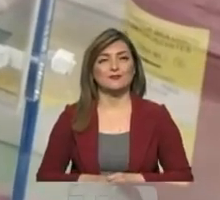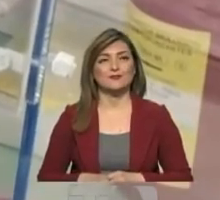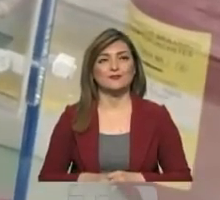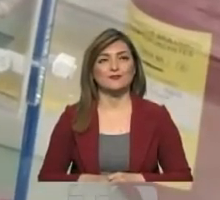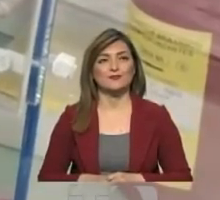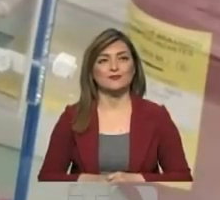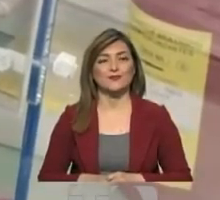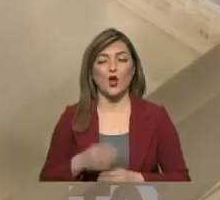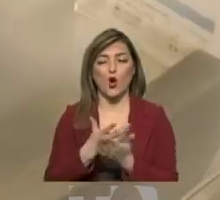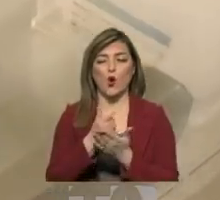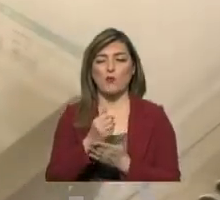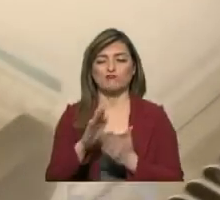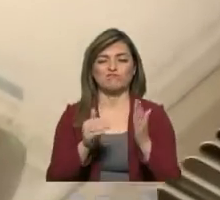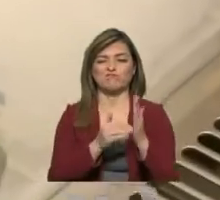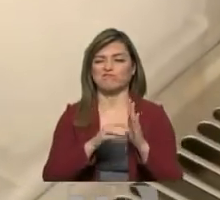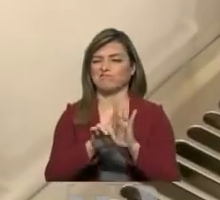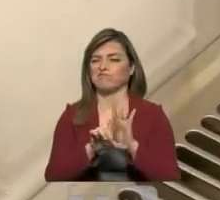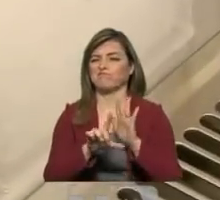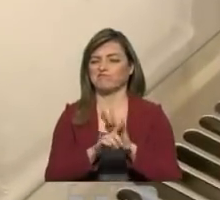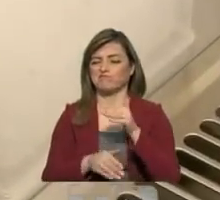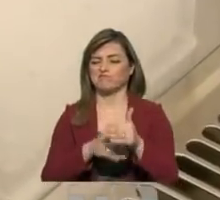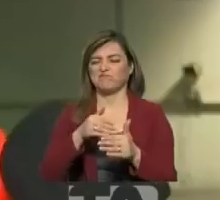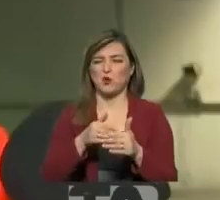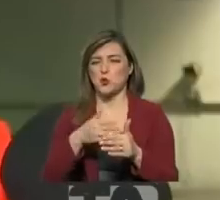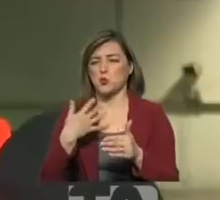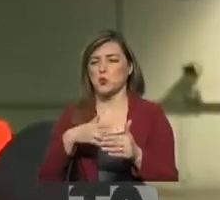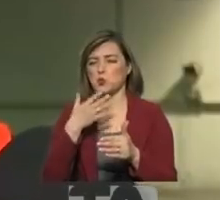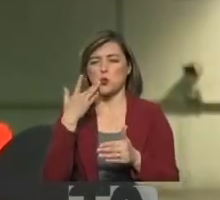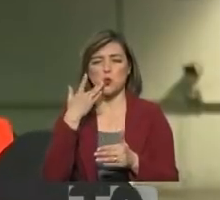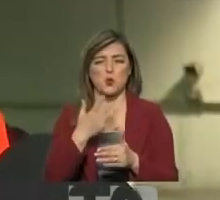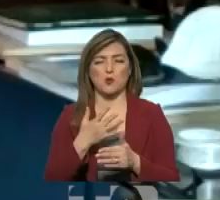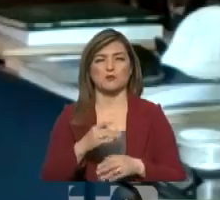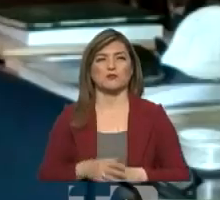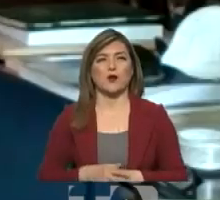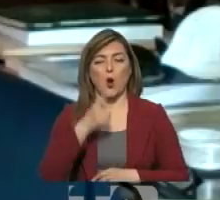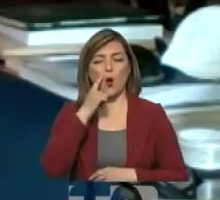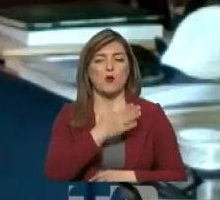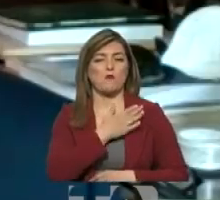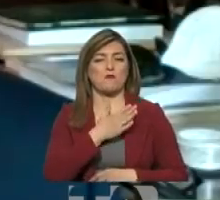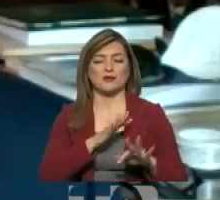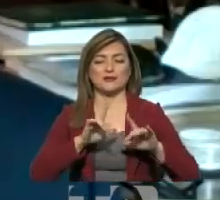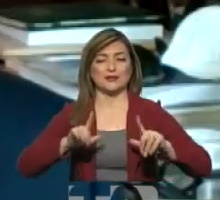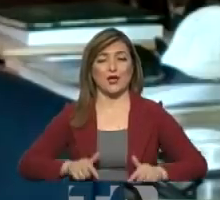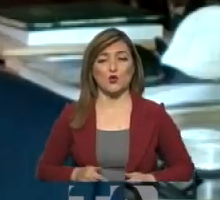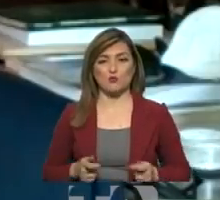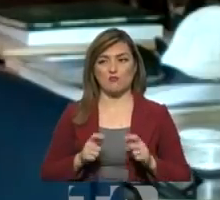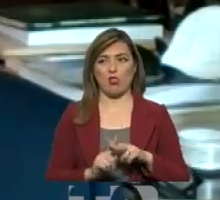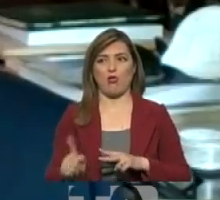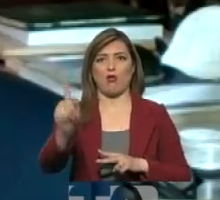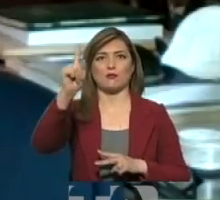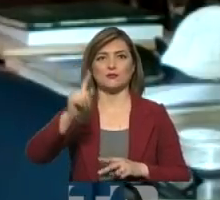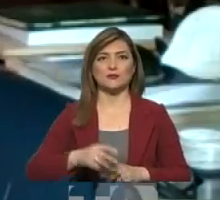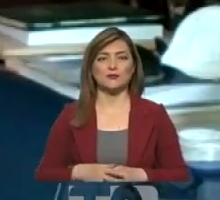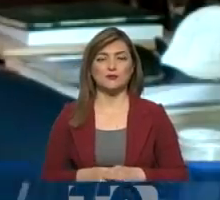COVID-19. El hombre de confianza de Yunda, quien dirigía la Secretaría de Salud, fugó. No es algo